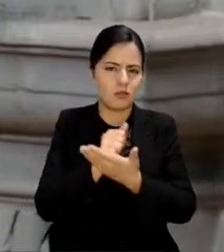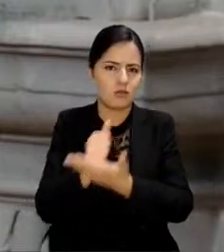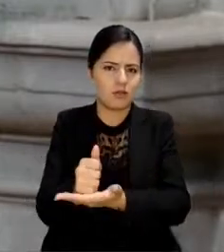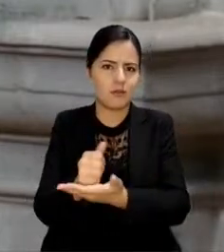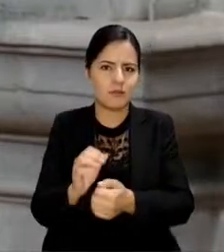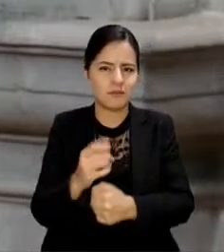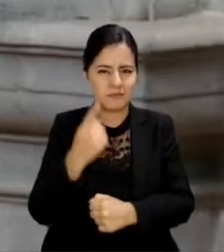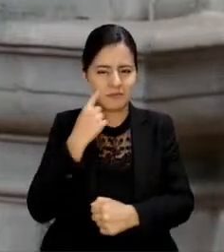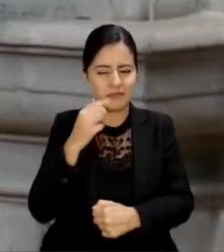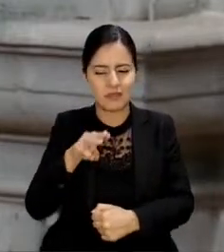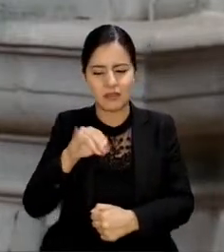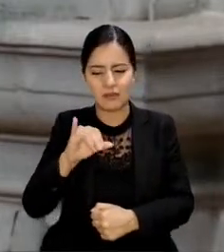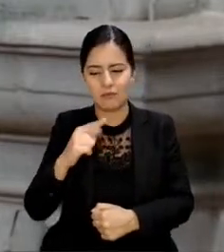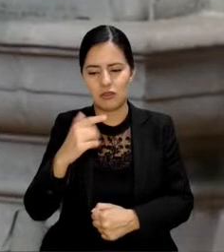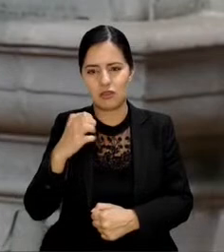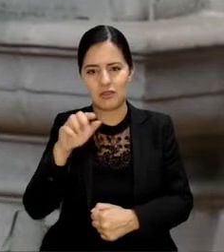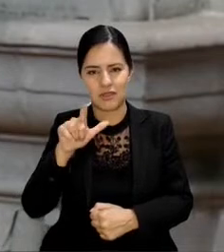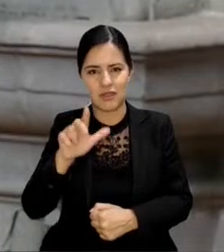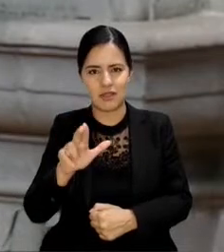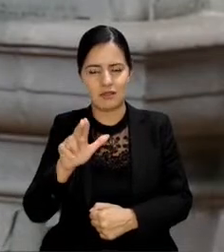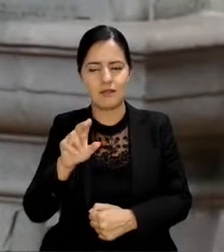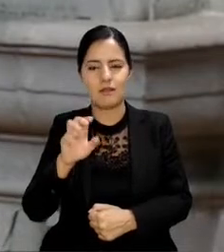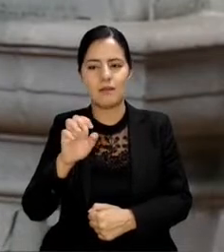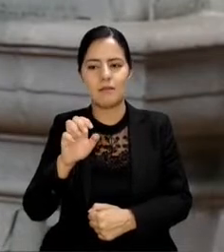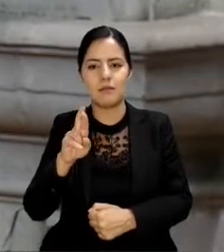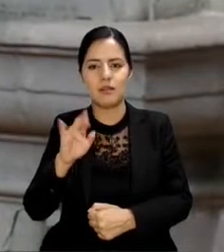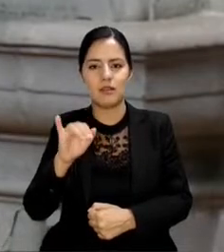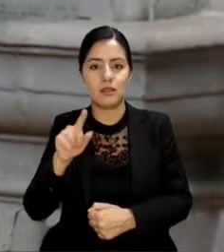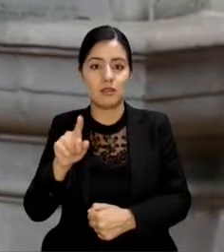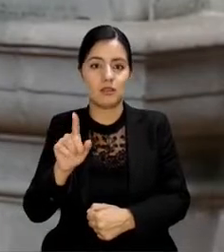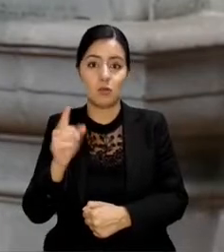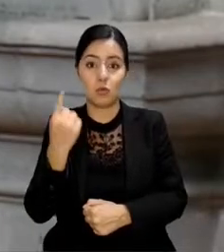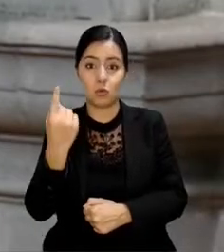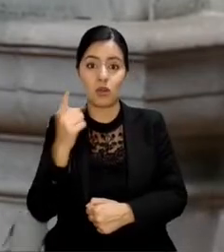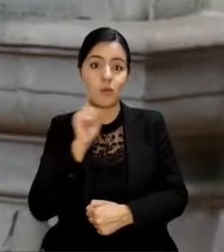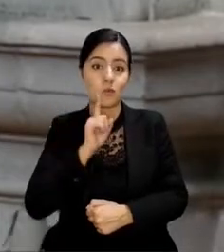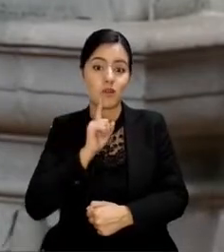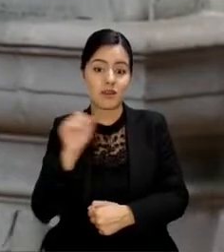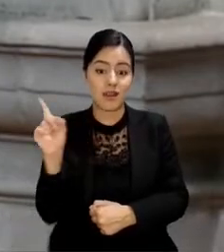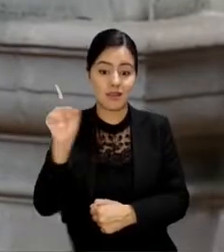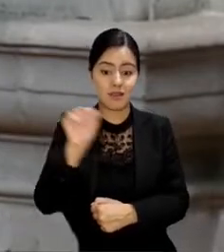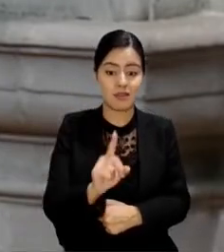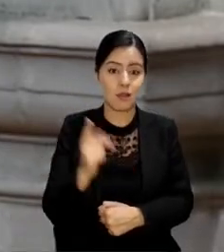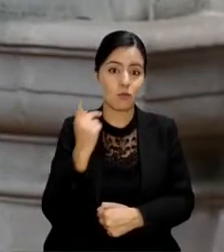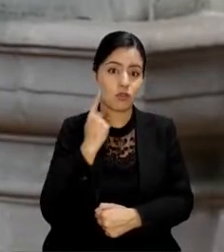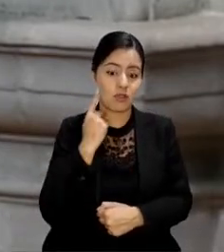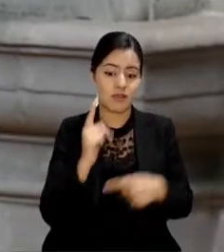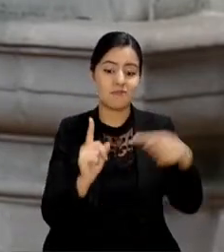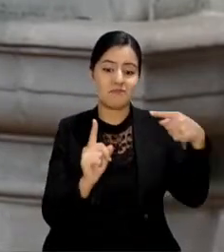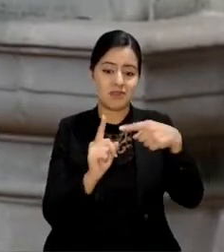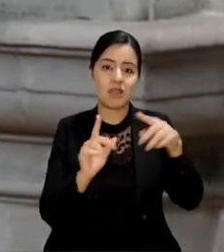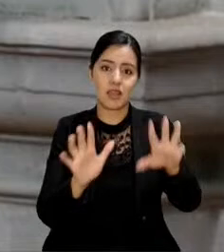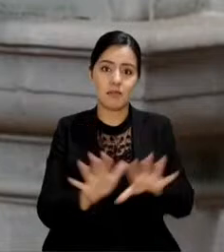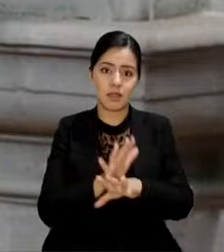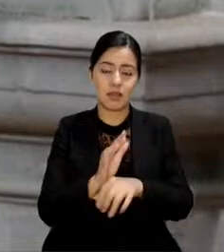Bachelet, compañeras, si una mujer entra a la política, cambiará la mujer. Si